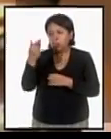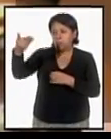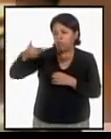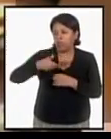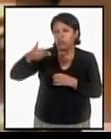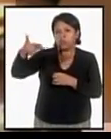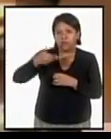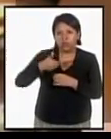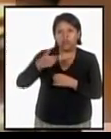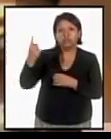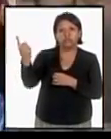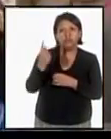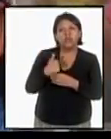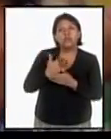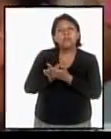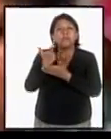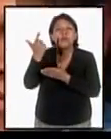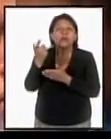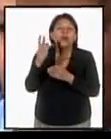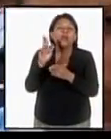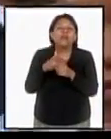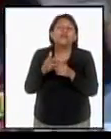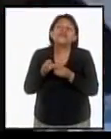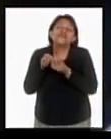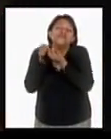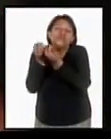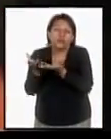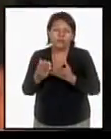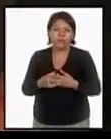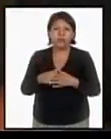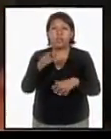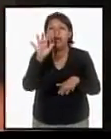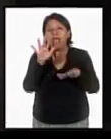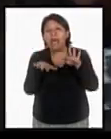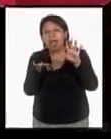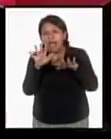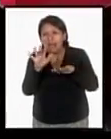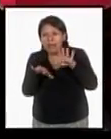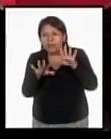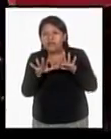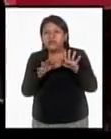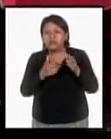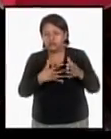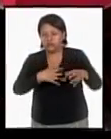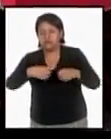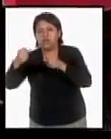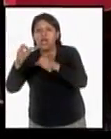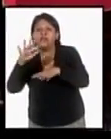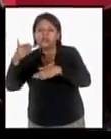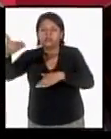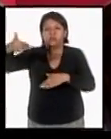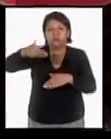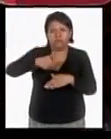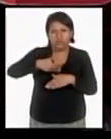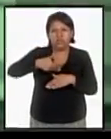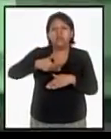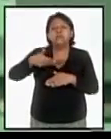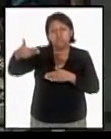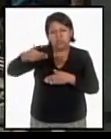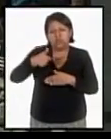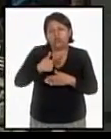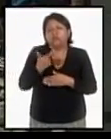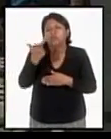hacen remisión nos piden para su refresco, igual le damos. Hay veces en cuando nos llevan, hay veces en cuando nos piden, sí nos pide para su